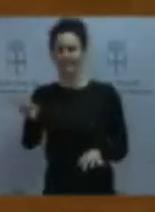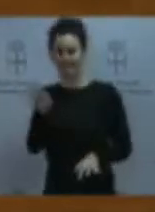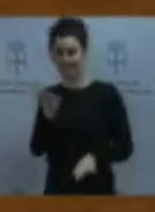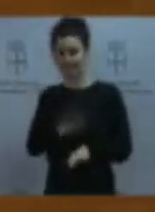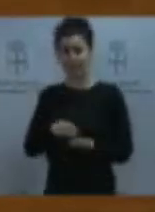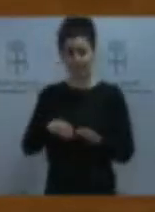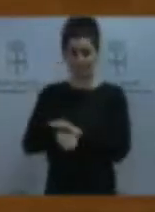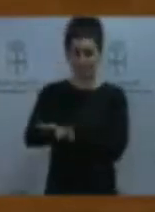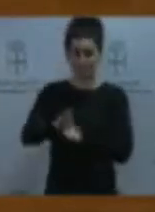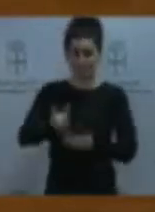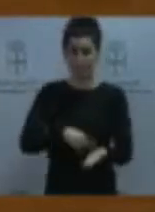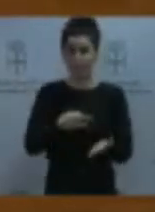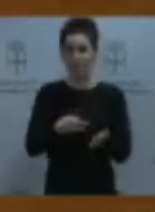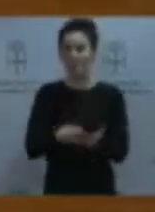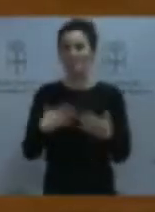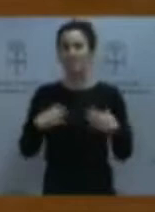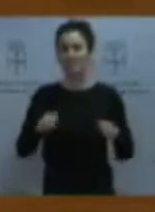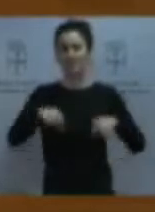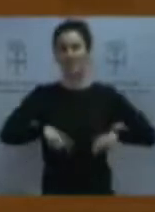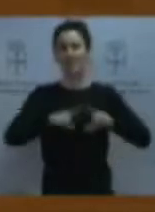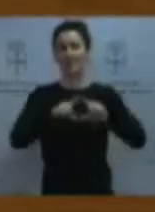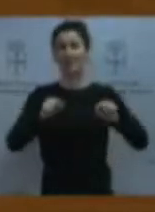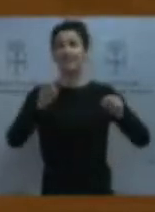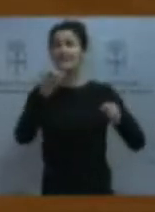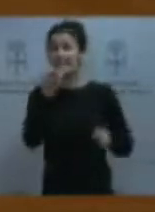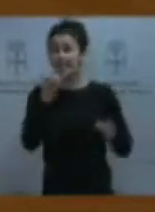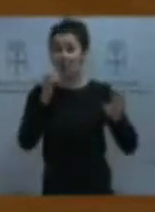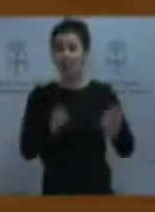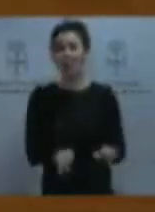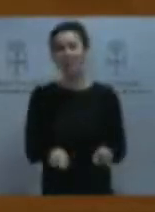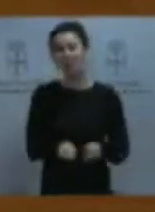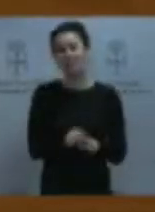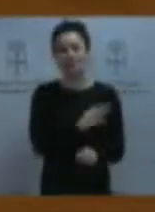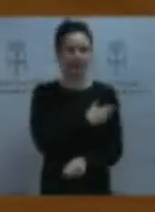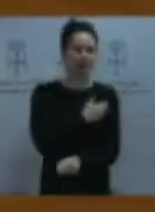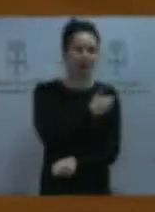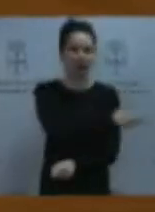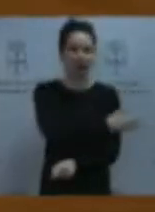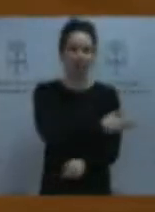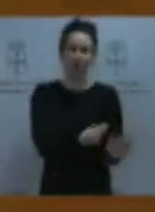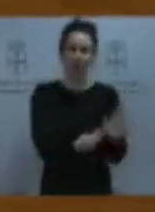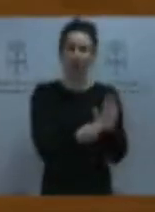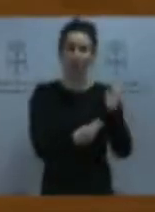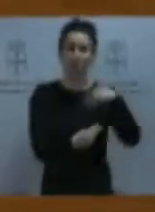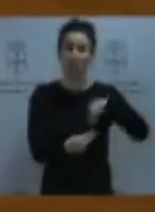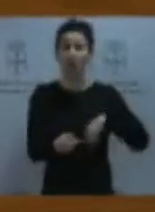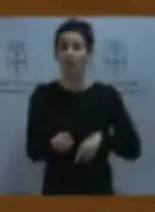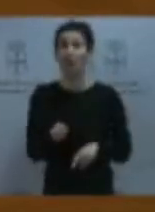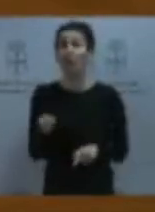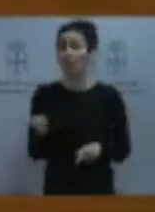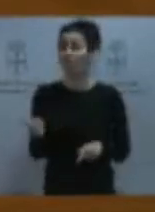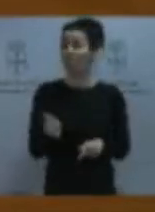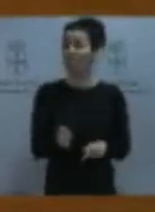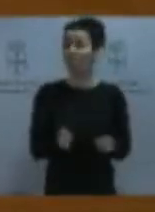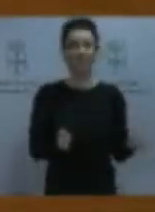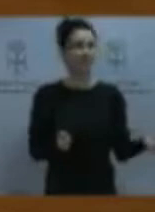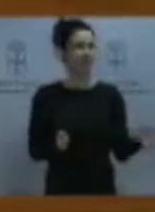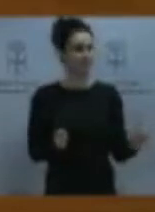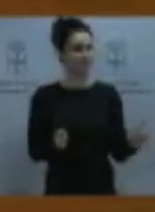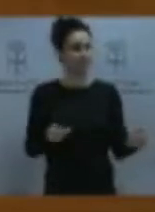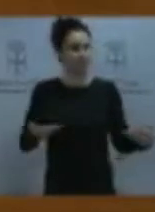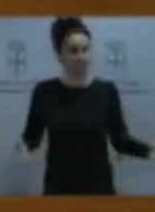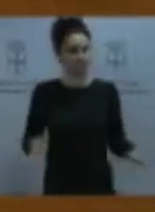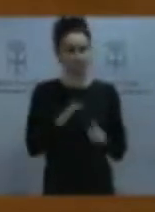si no tenías padrín o madrina, pues no te bautizabas. Y a esto, esta situación de nepotismo, a día de